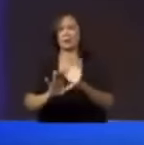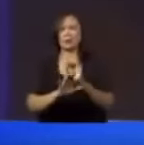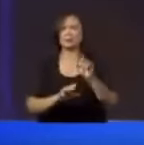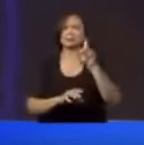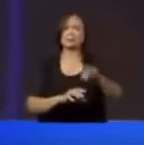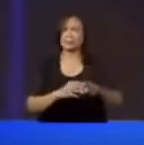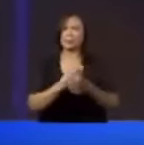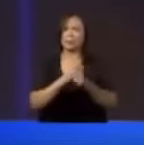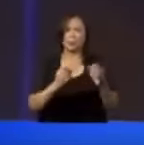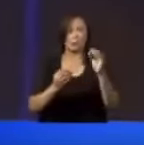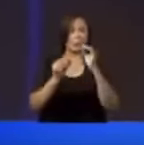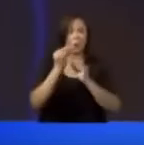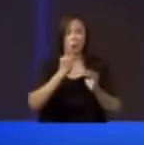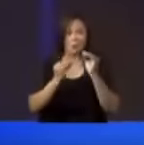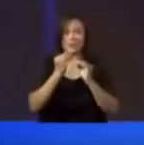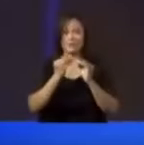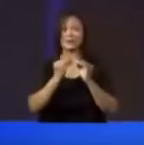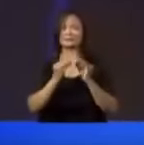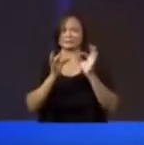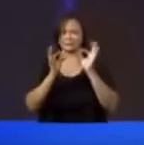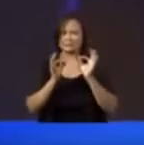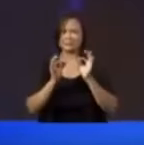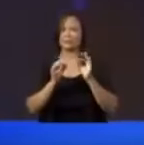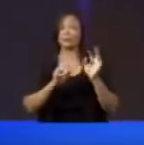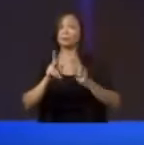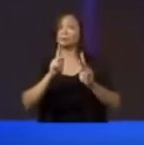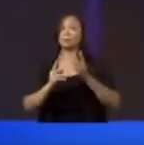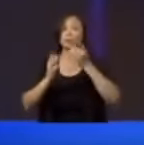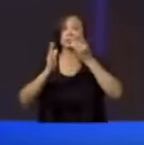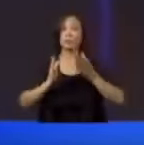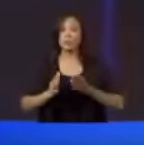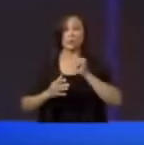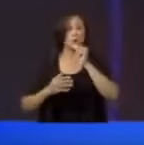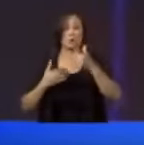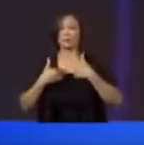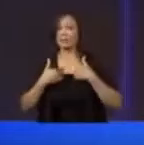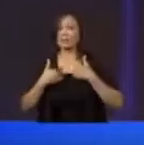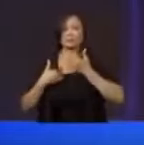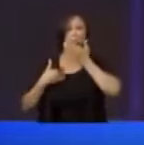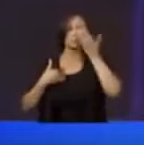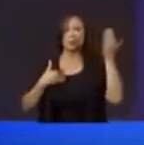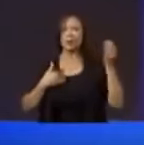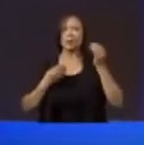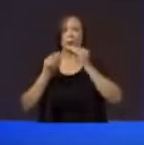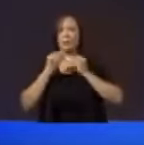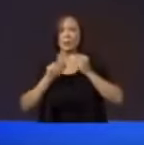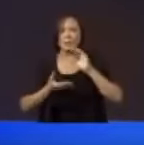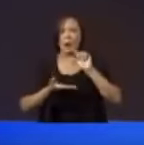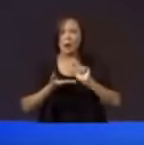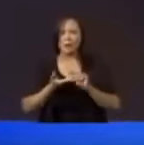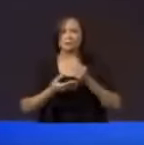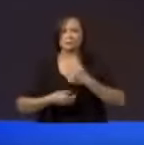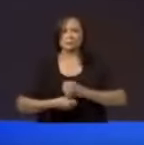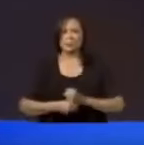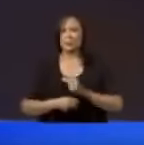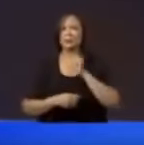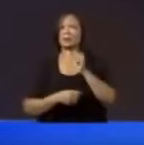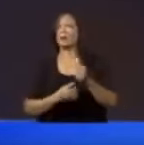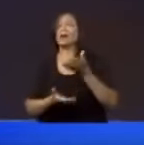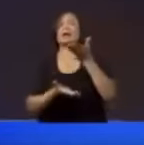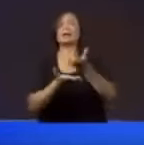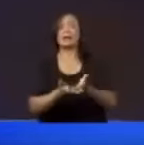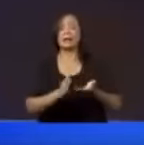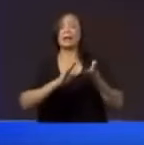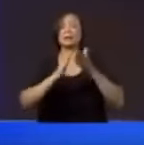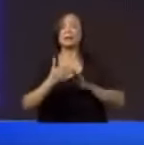una seguridad alimentaria que hoy el pueblo dominicano no la tiene. Tenemos que ir a garantizarle